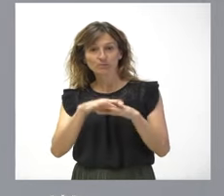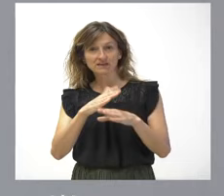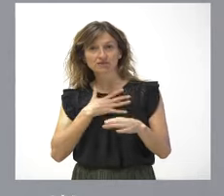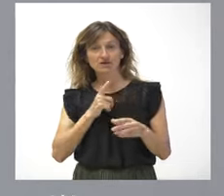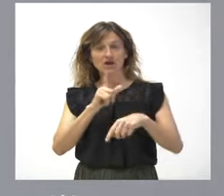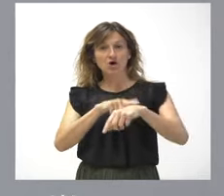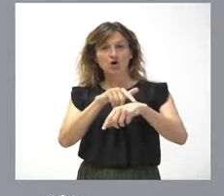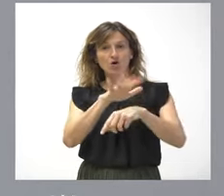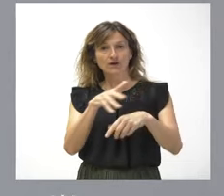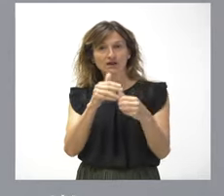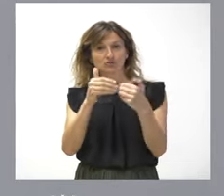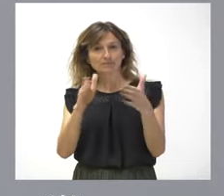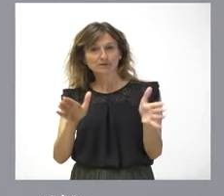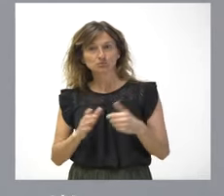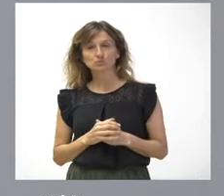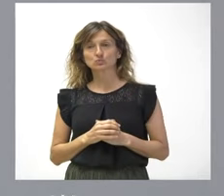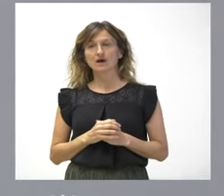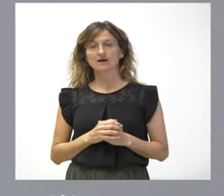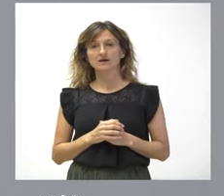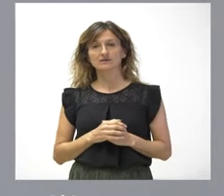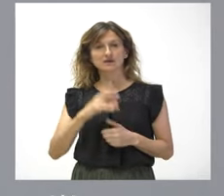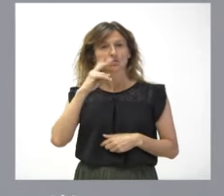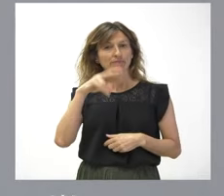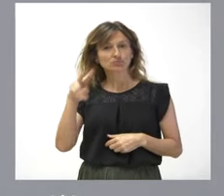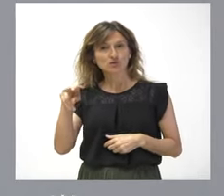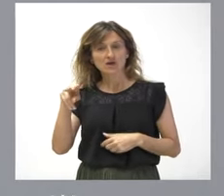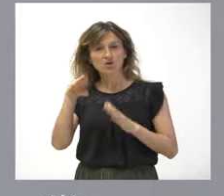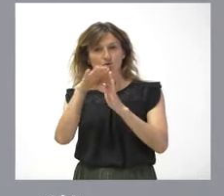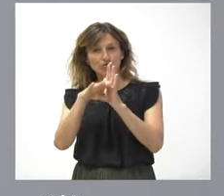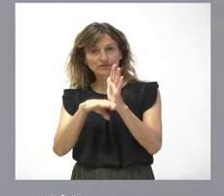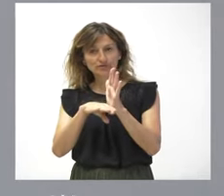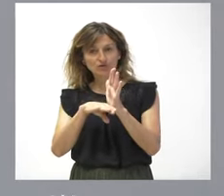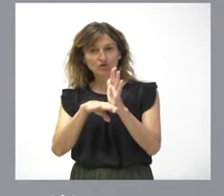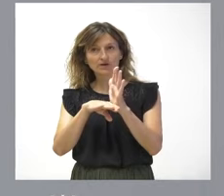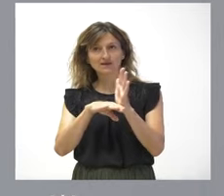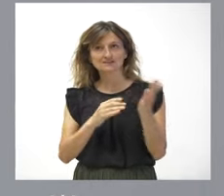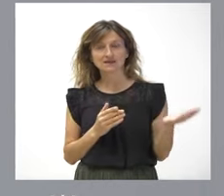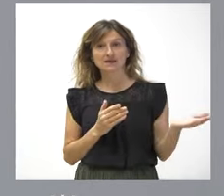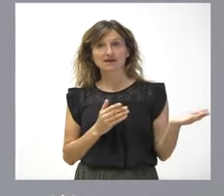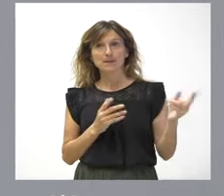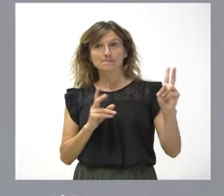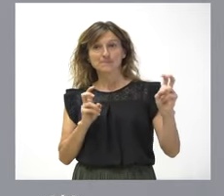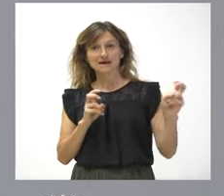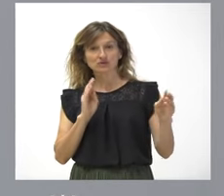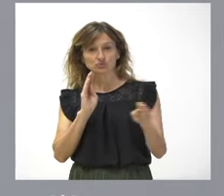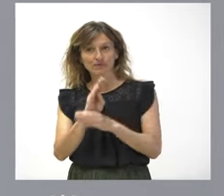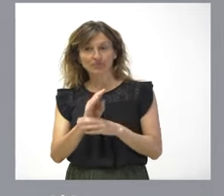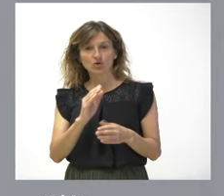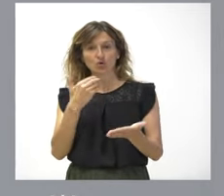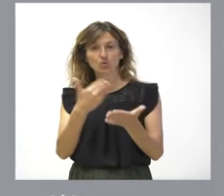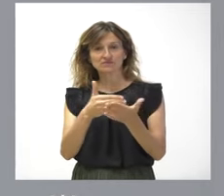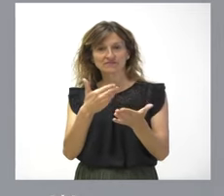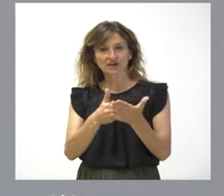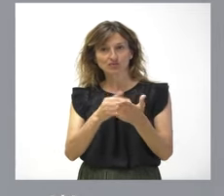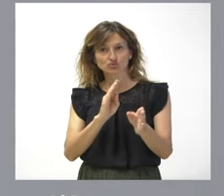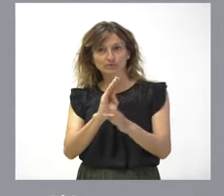horarios aperturas de museos condiciones de recibir la subvención justificación de la misma